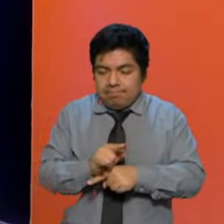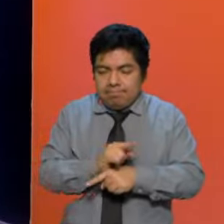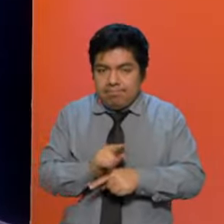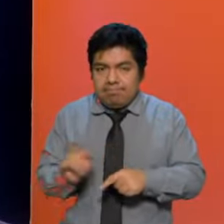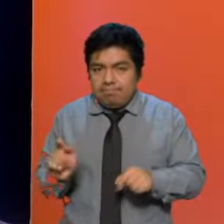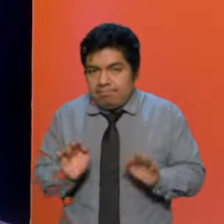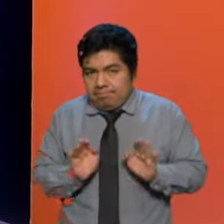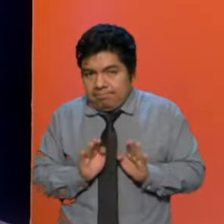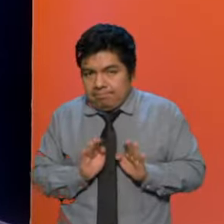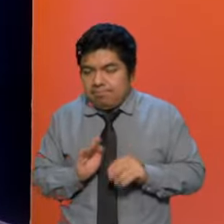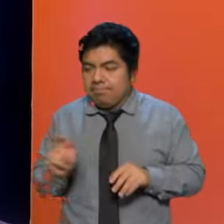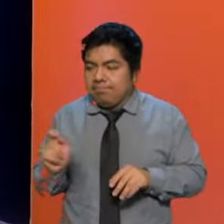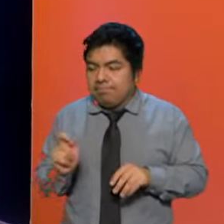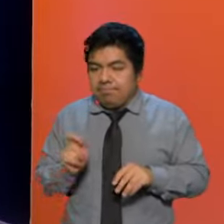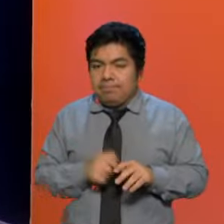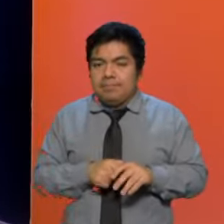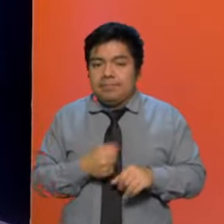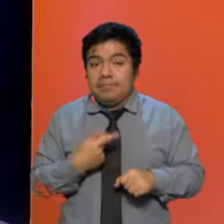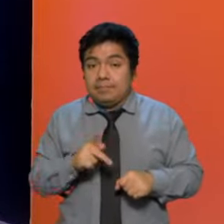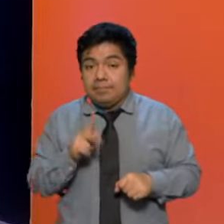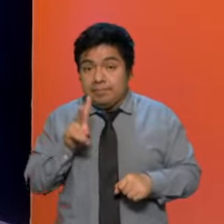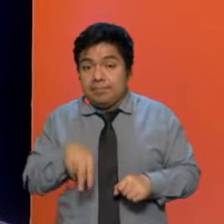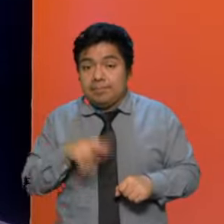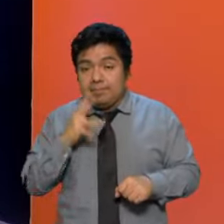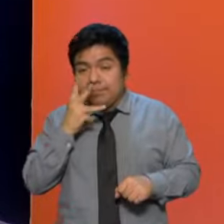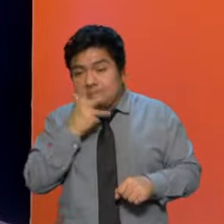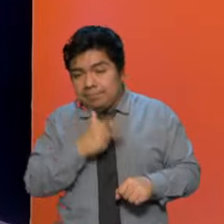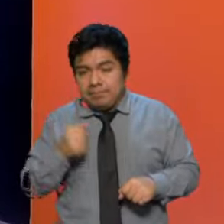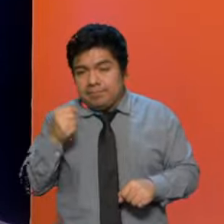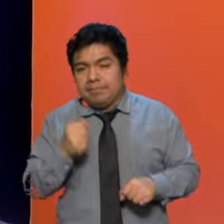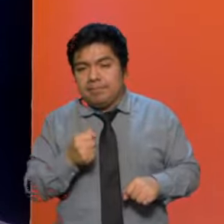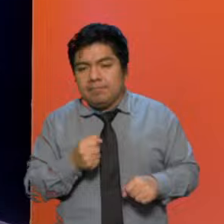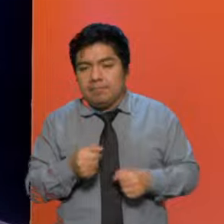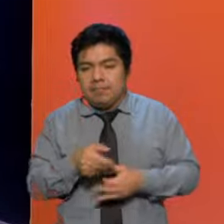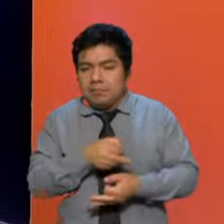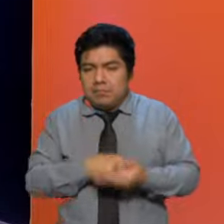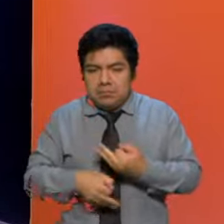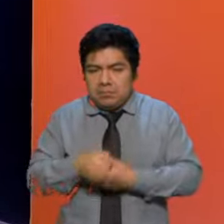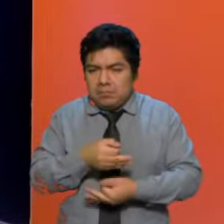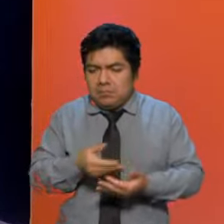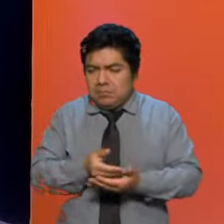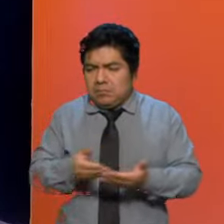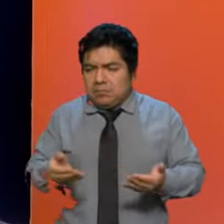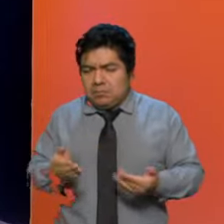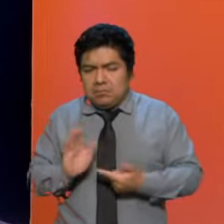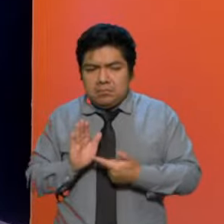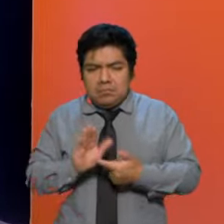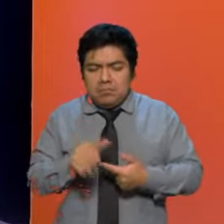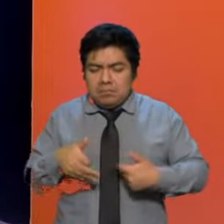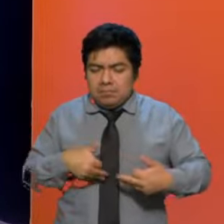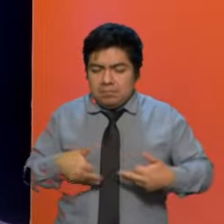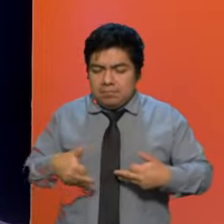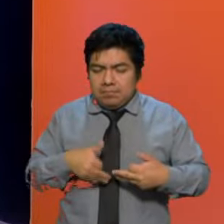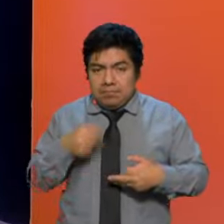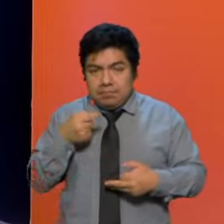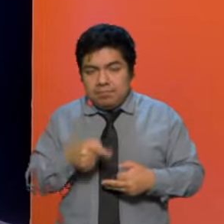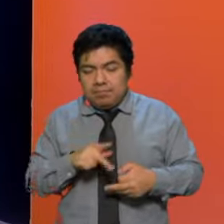es muy bonito que podamos también llegar pues a toda la gente y que se vean reflejados en el teatro con su propia